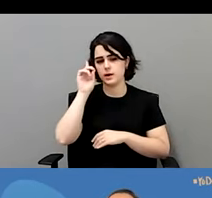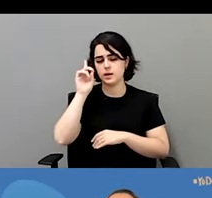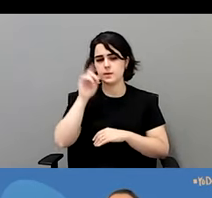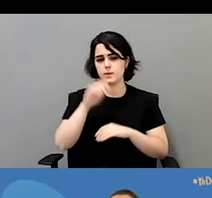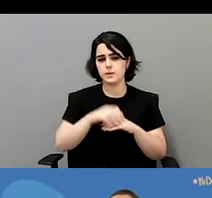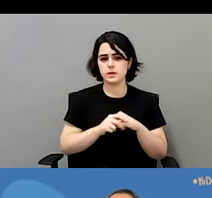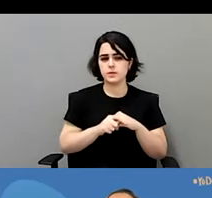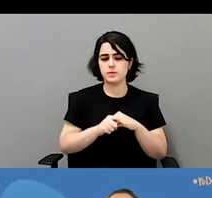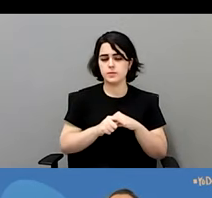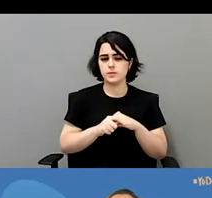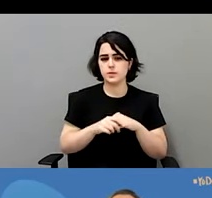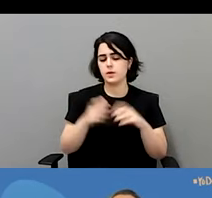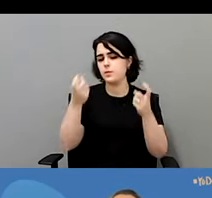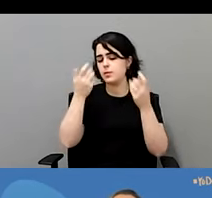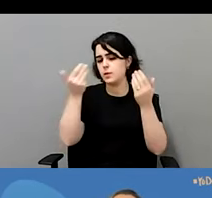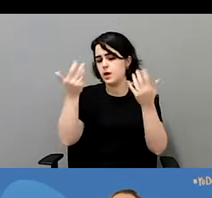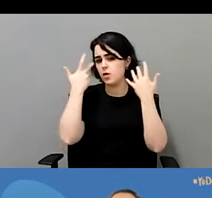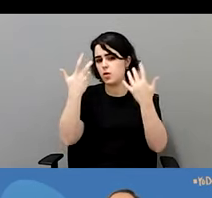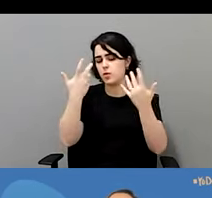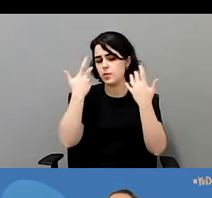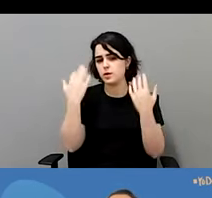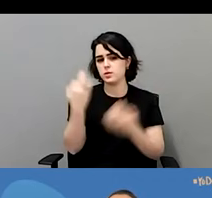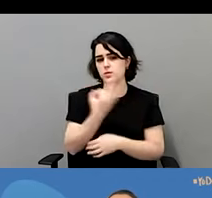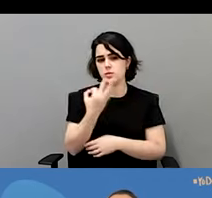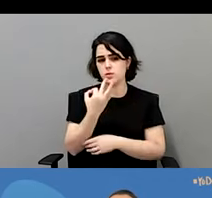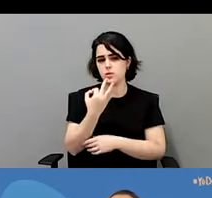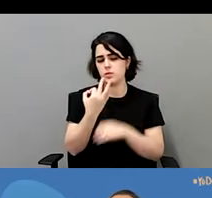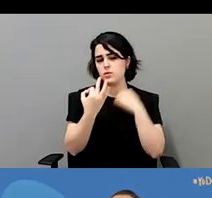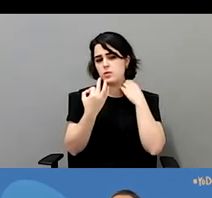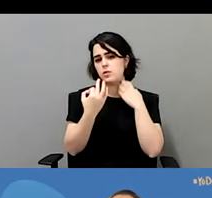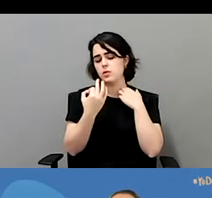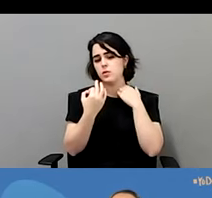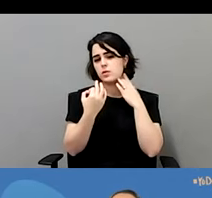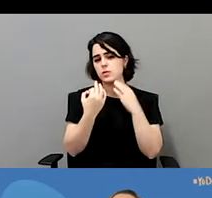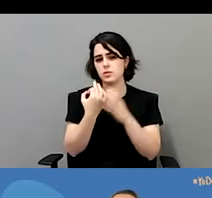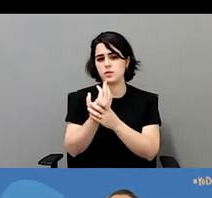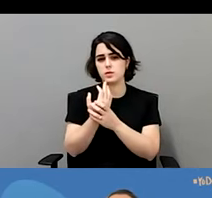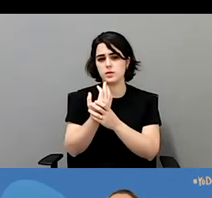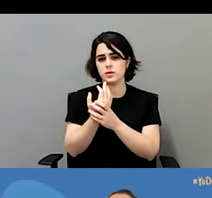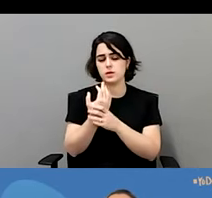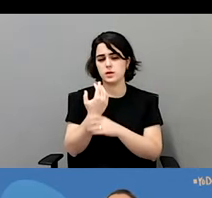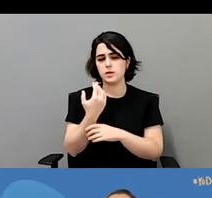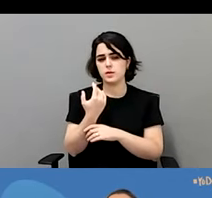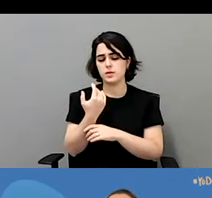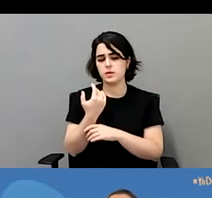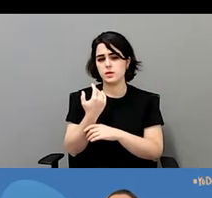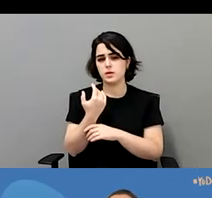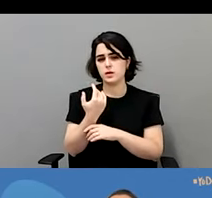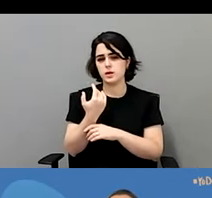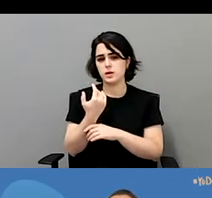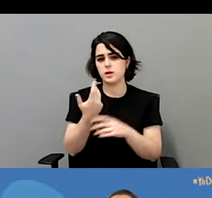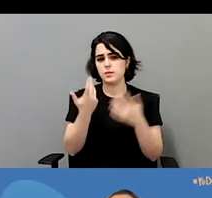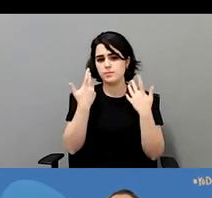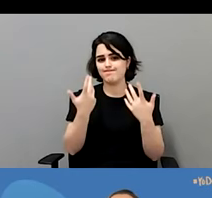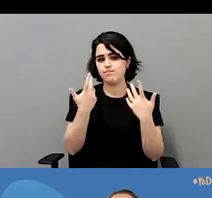me comentó que una entidad Fármacos de Madrid que había puesto en